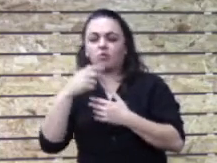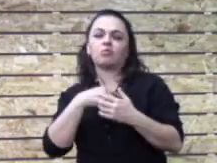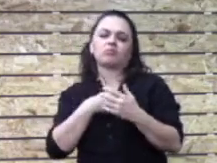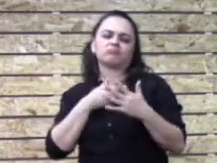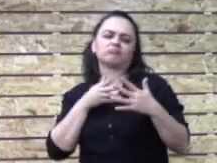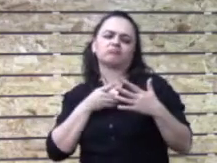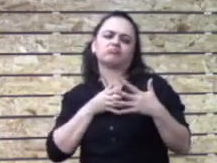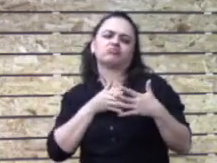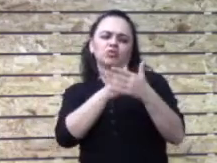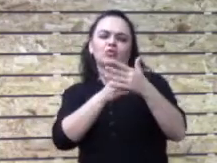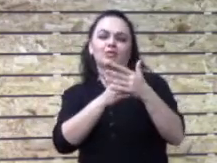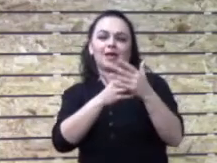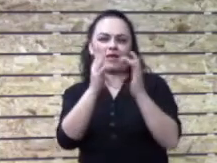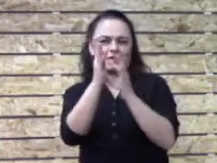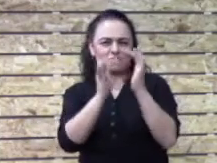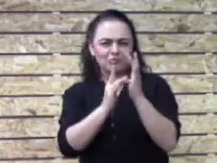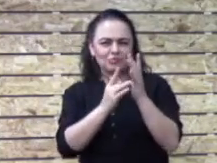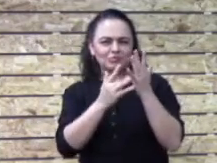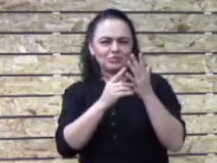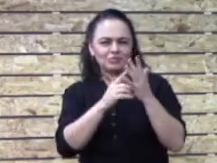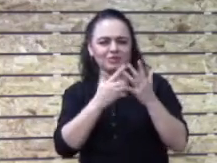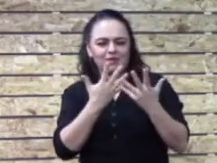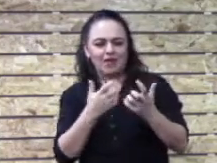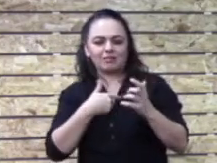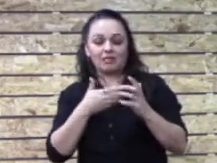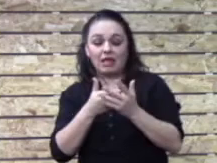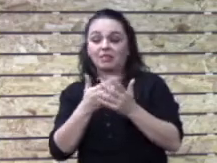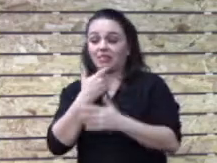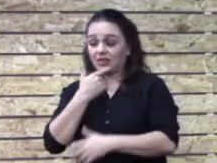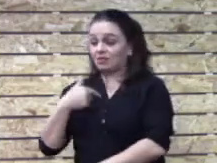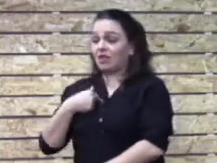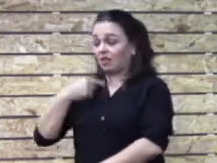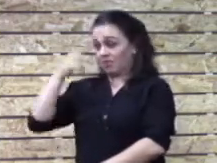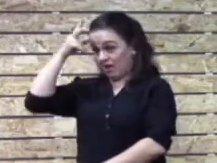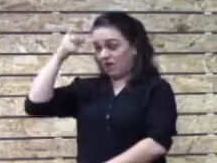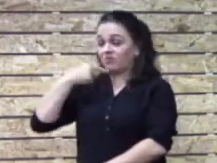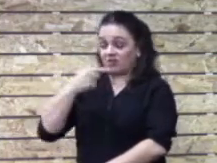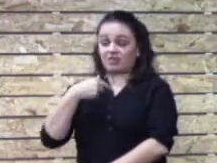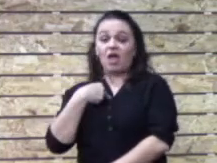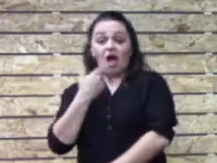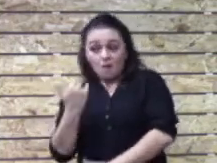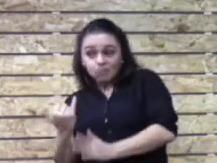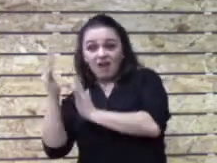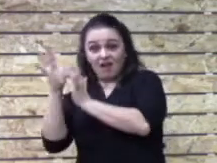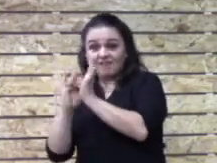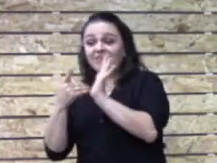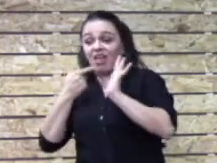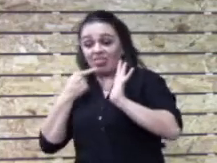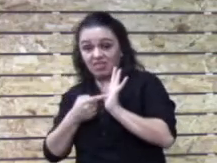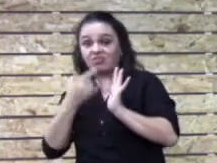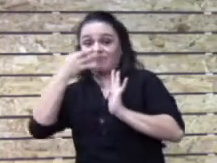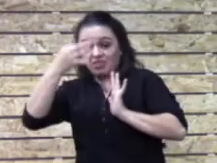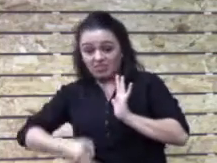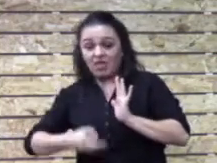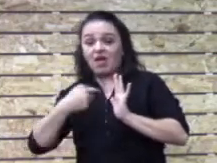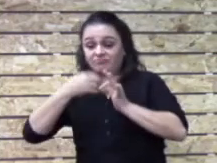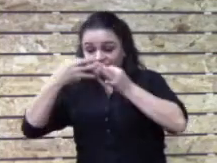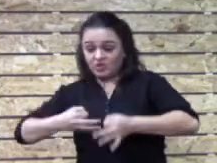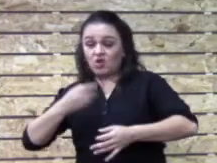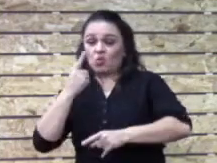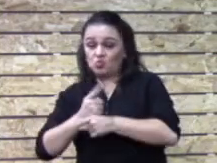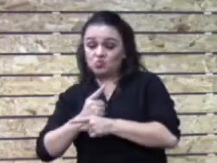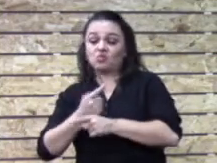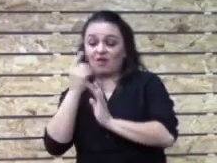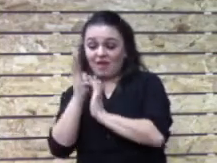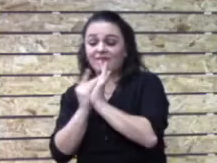lo dice la Biblia, así tiene que ser y tú tienes que reclamar esa promesa, reclámala porque Dios lo ha dicho. Es un